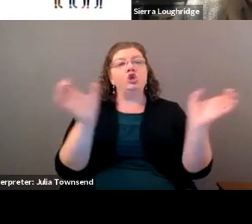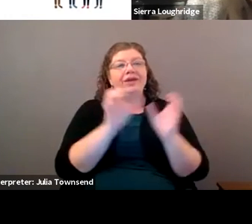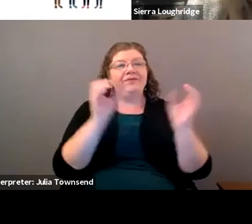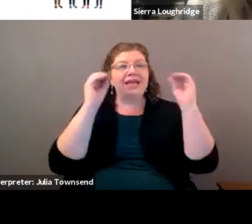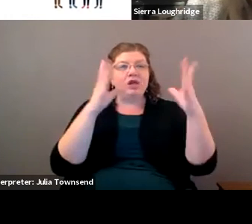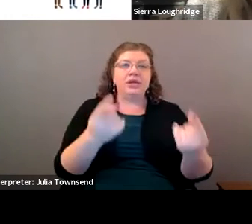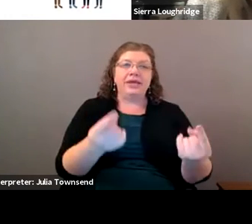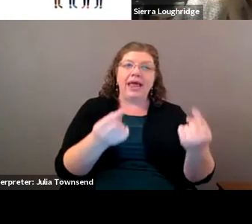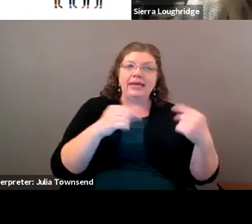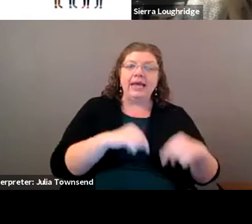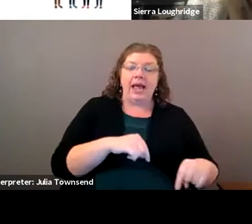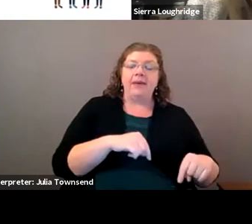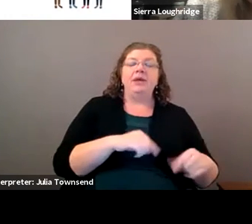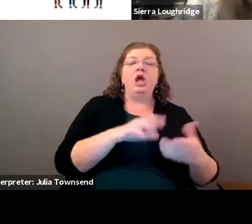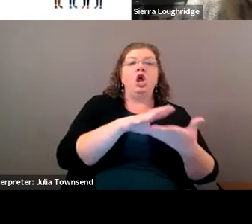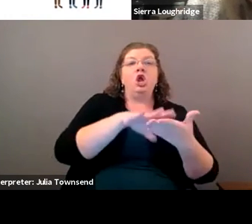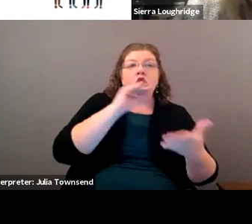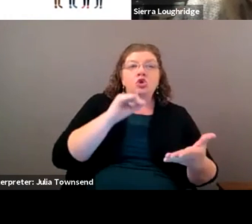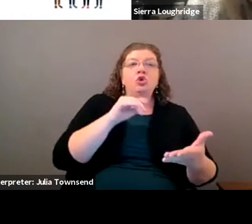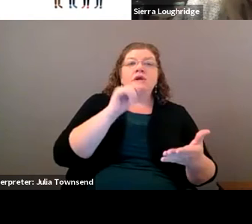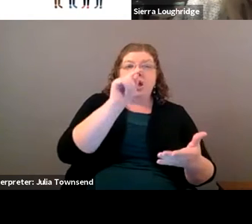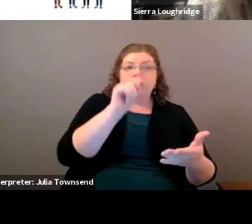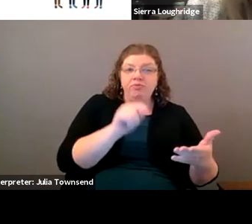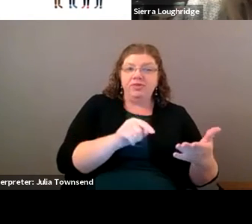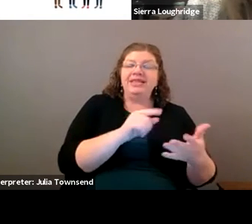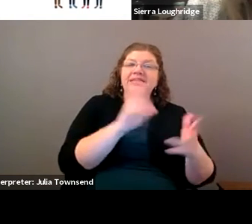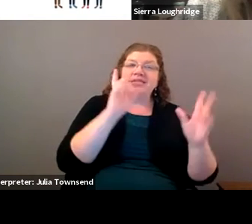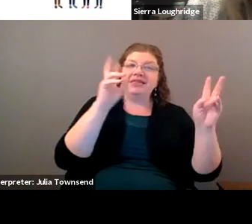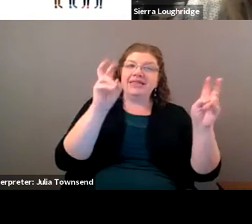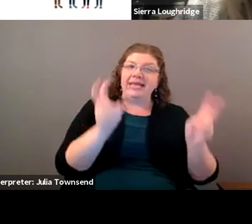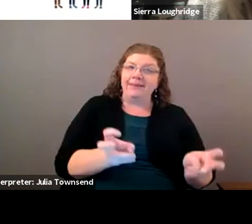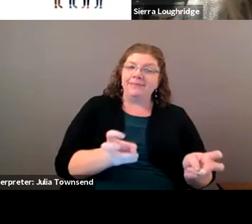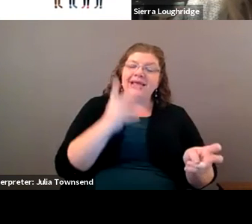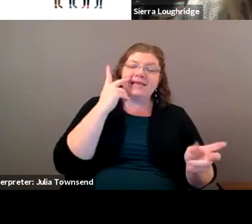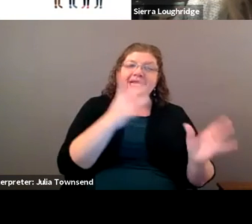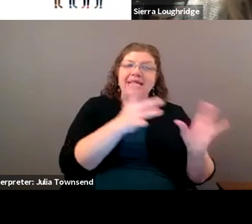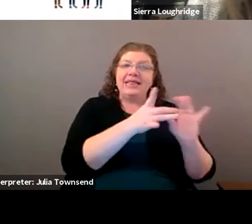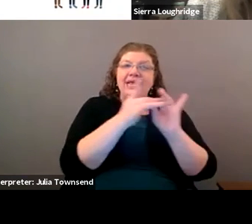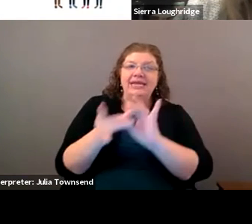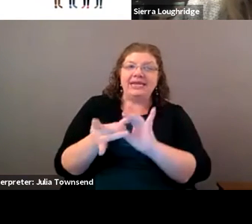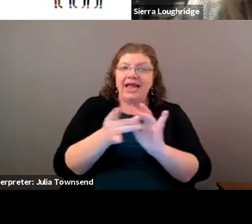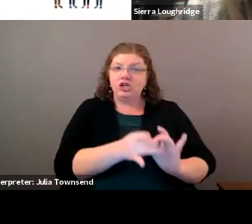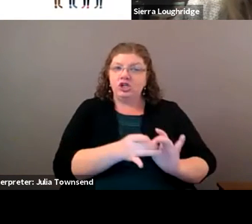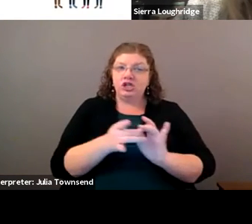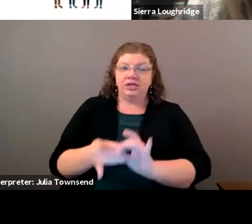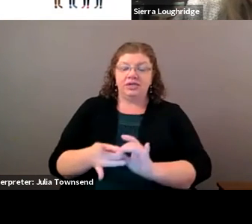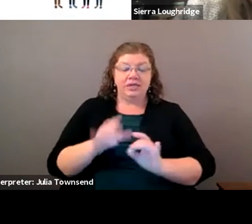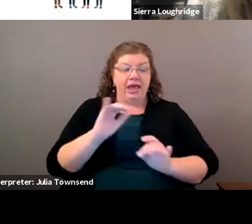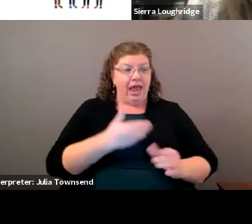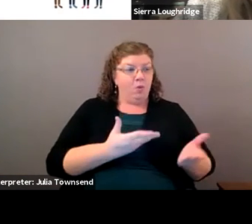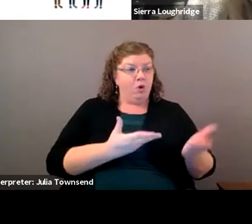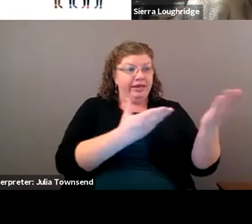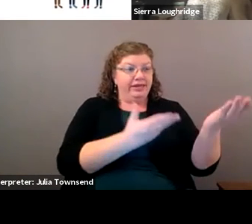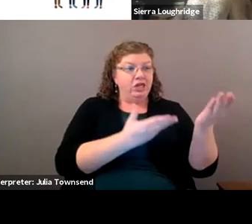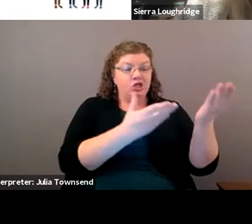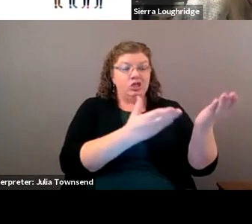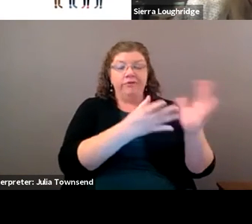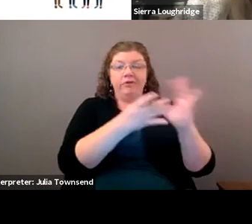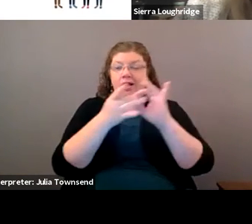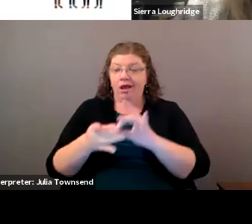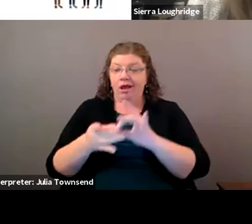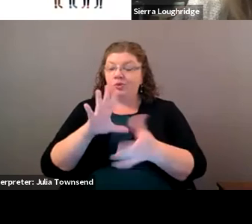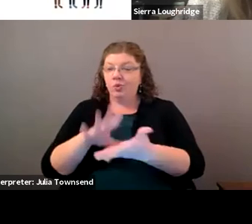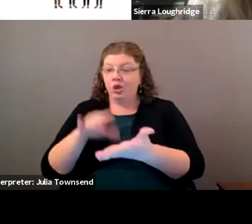habla y lenguaje, todos los empleados certificados pueden venir y aprender sobre esto y realmente ver la conexión entre